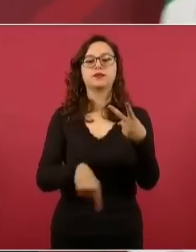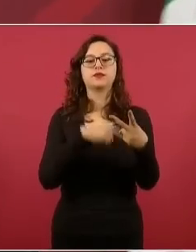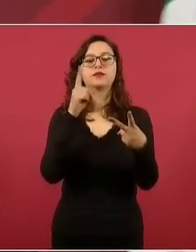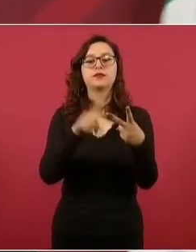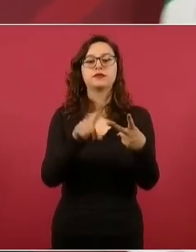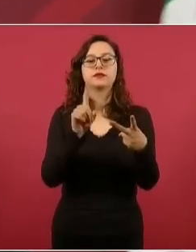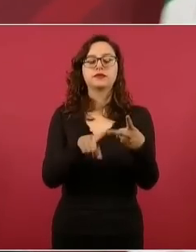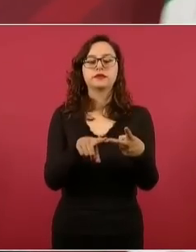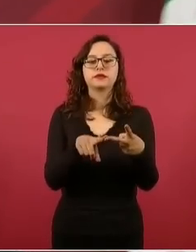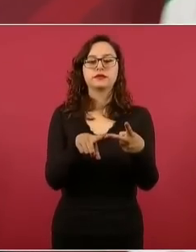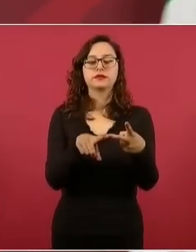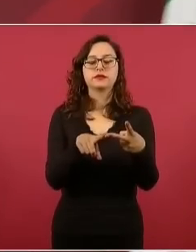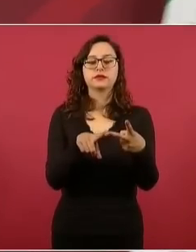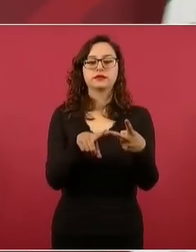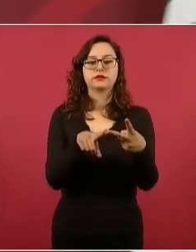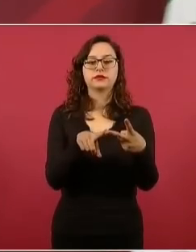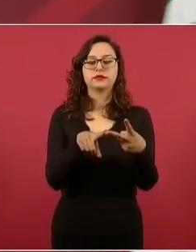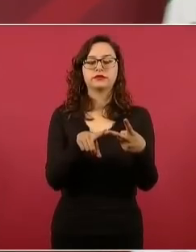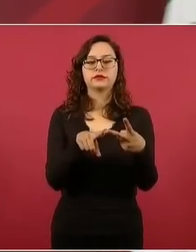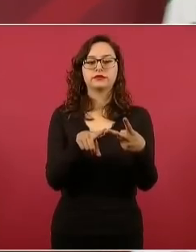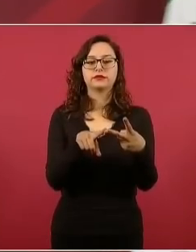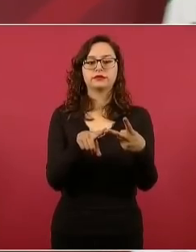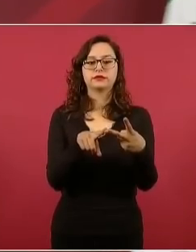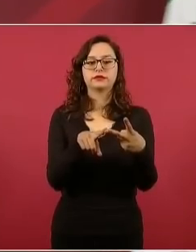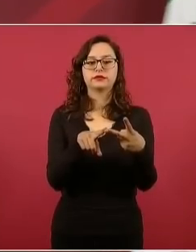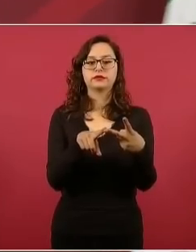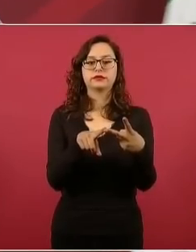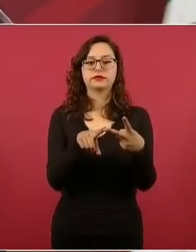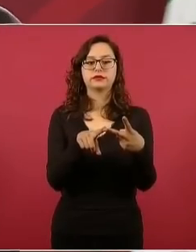otra que tiene que ver con